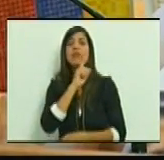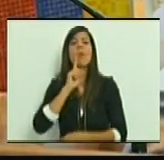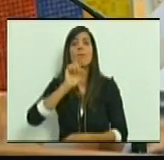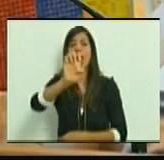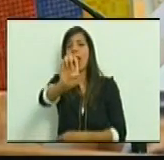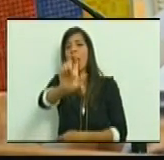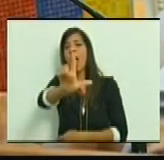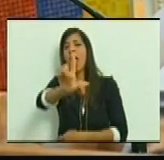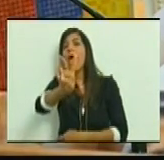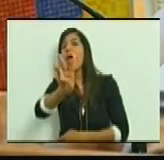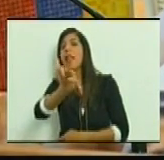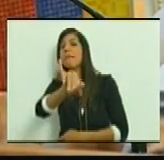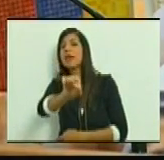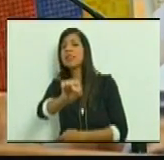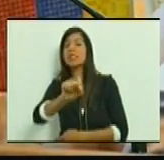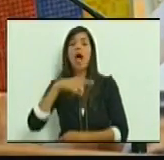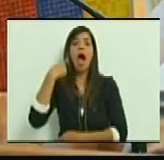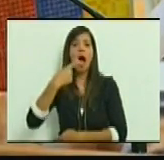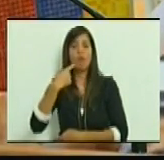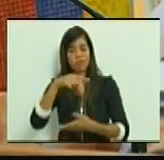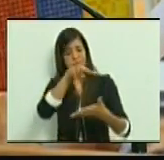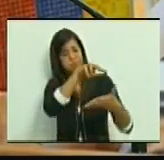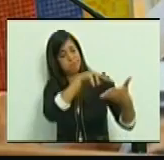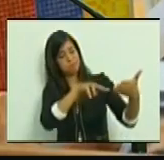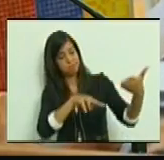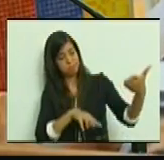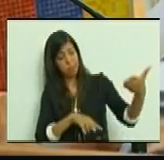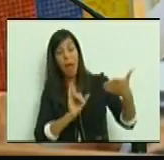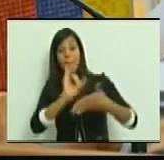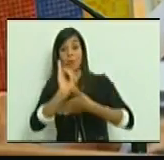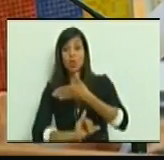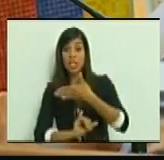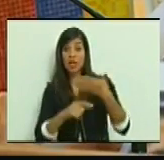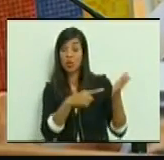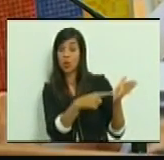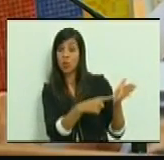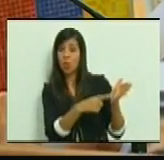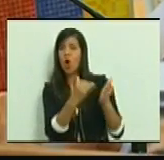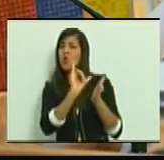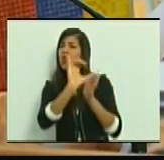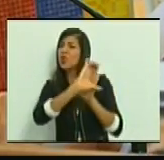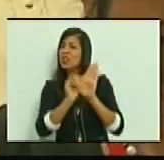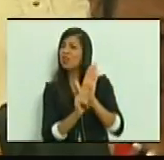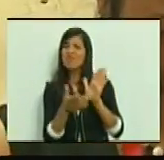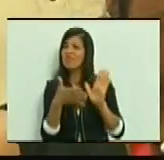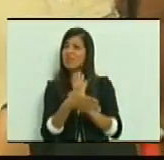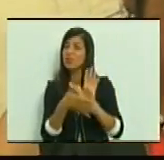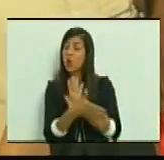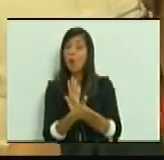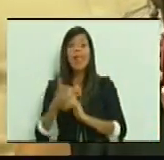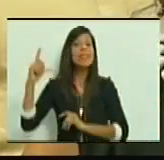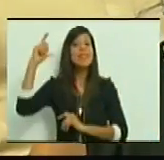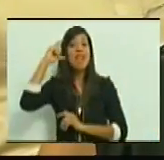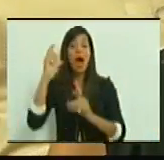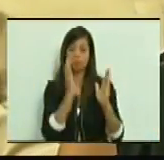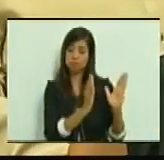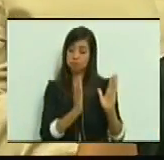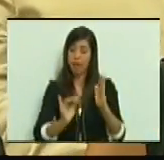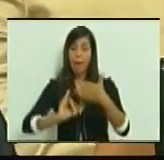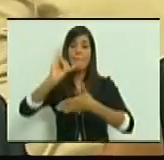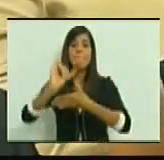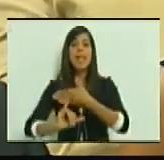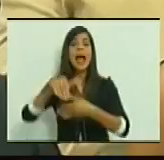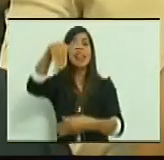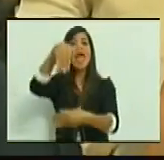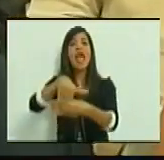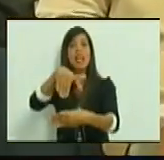Amoroso, dio lectura al proyecto de decreto constituyente sobre convocatoria y programación de las elecciones para